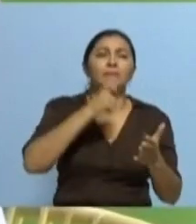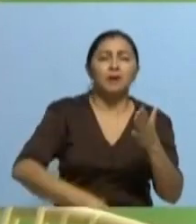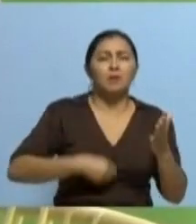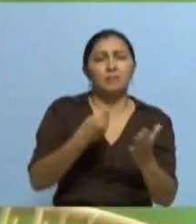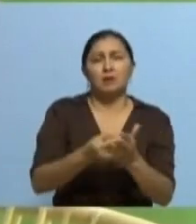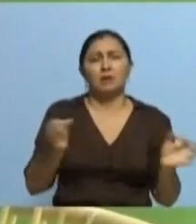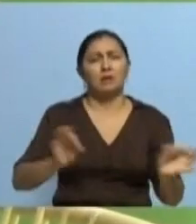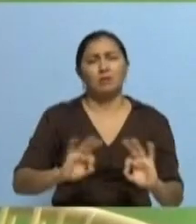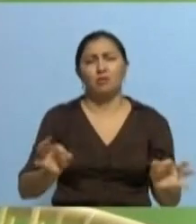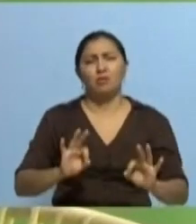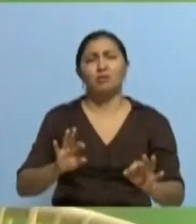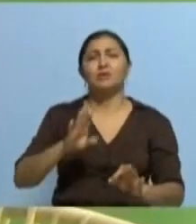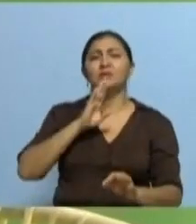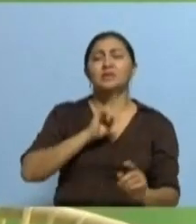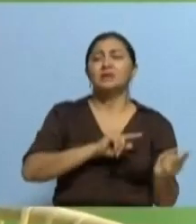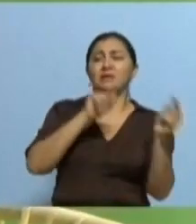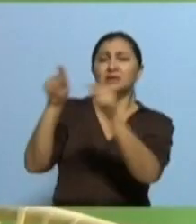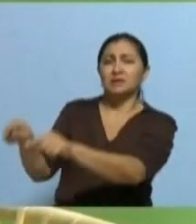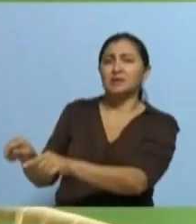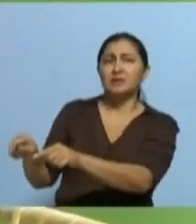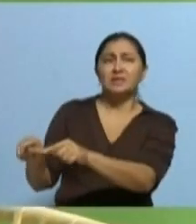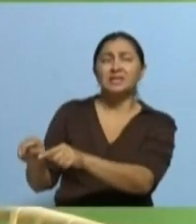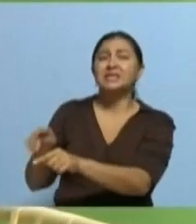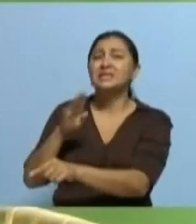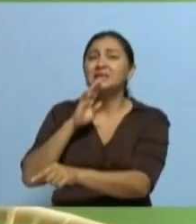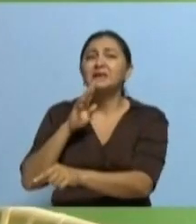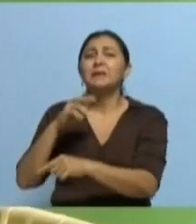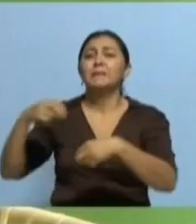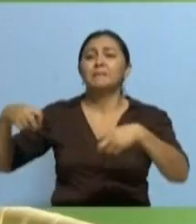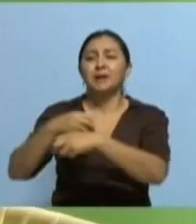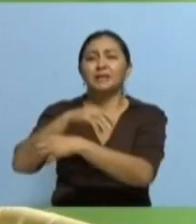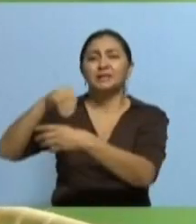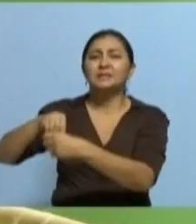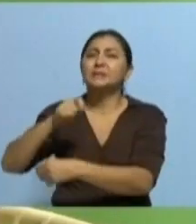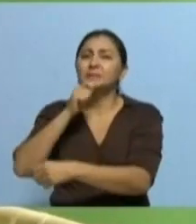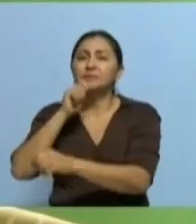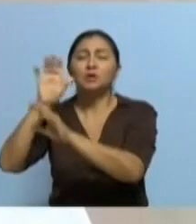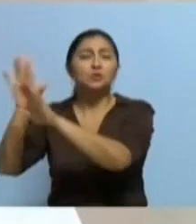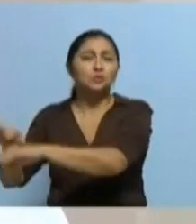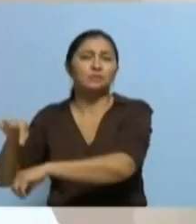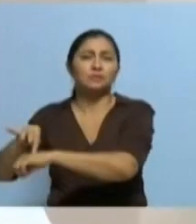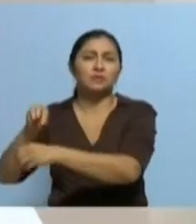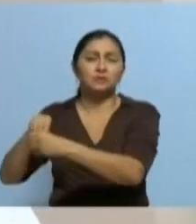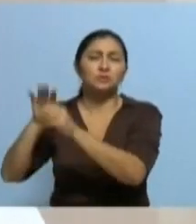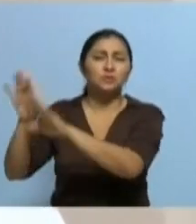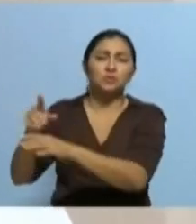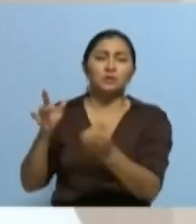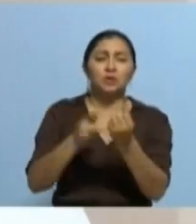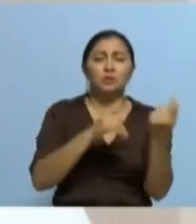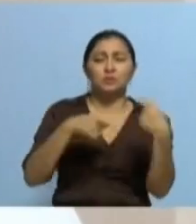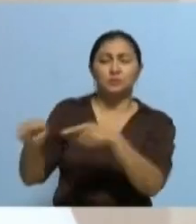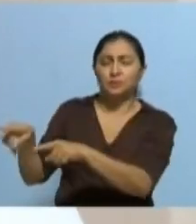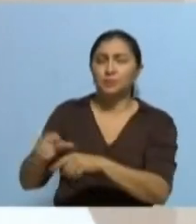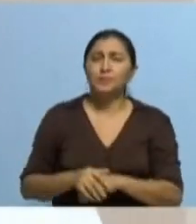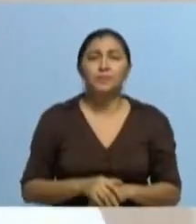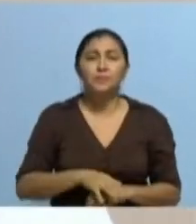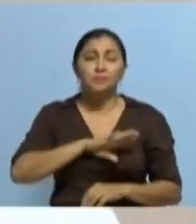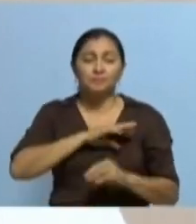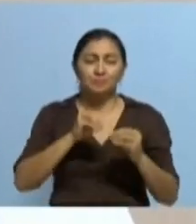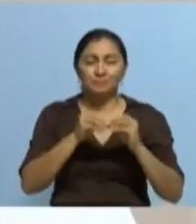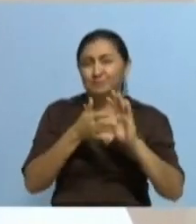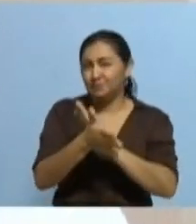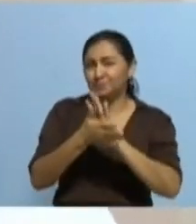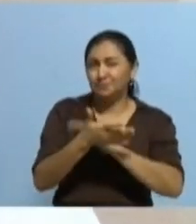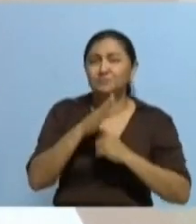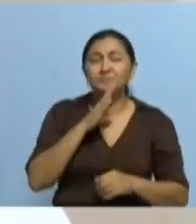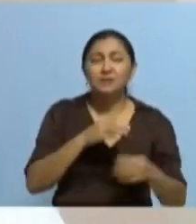los colombianos. Esa deuda es del sector del Parque Cultural del Caribe, de esa fundación. Por último, el alcalde aseguró que ya sostuvo una